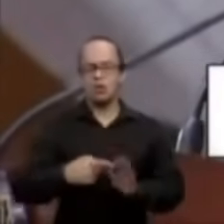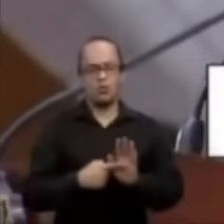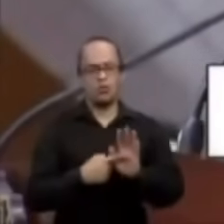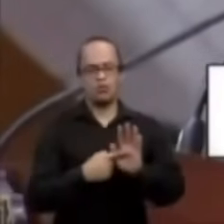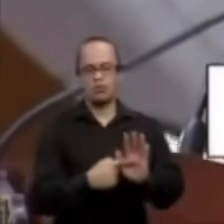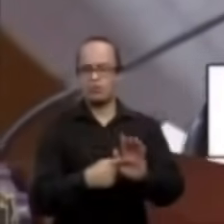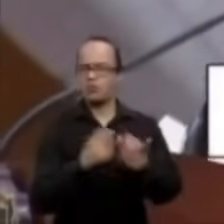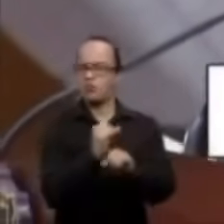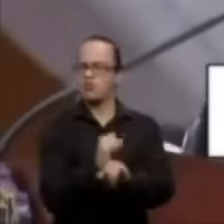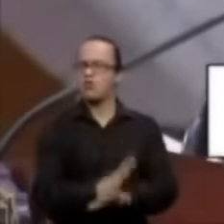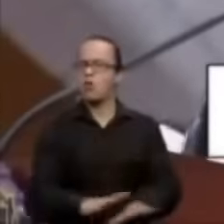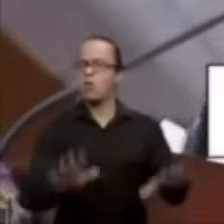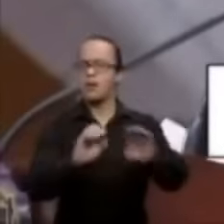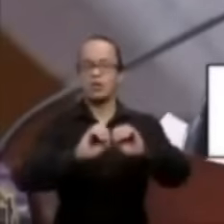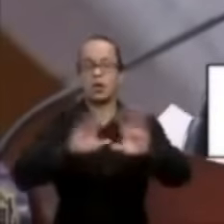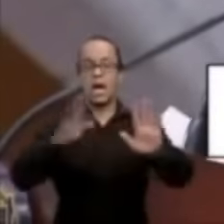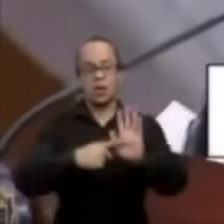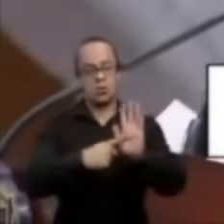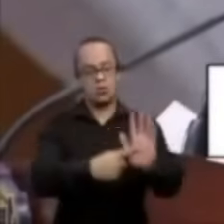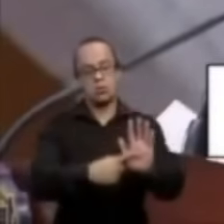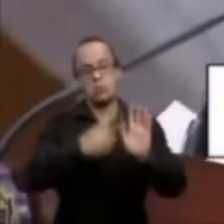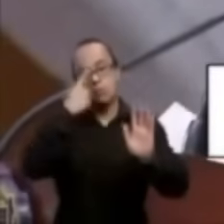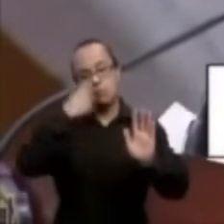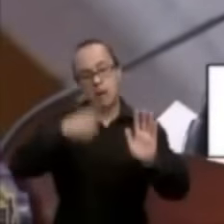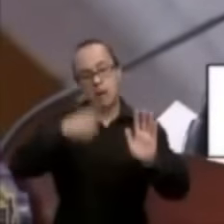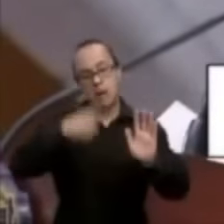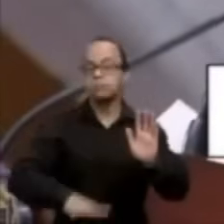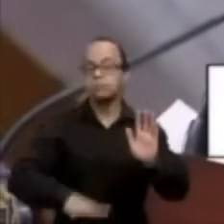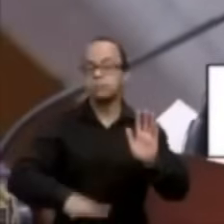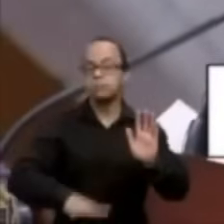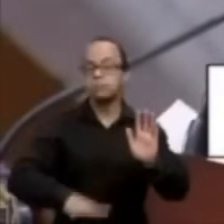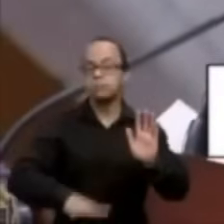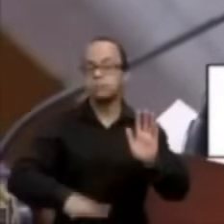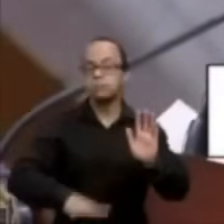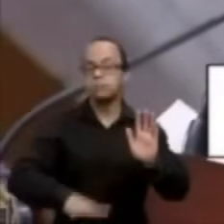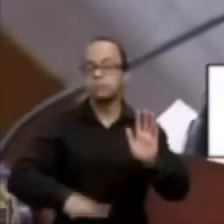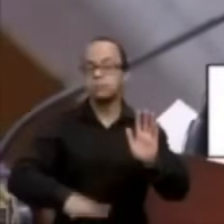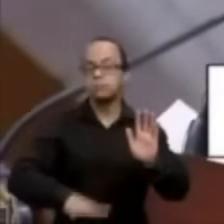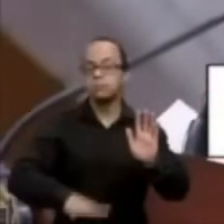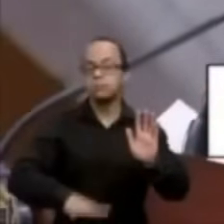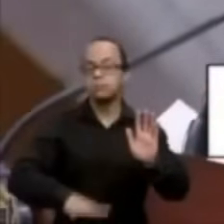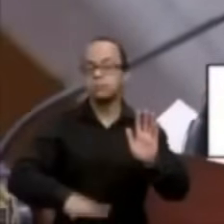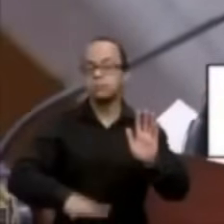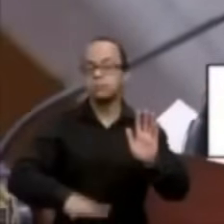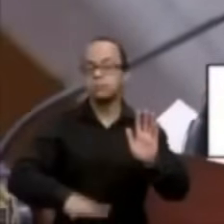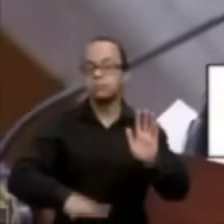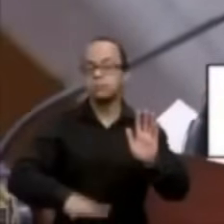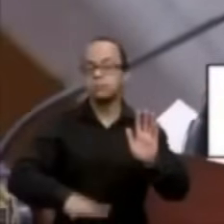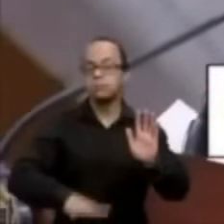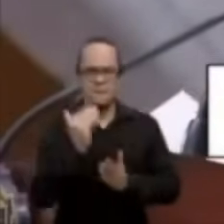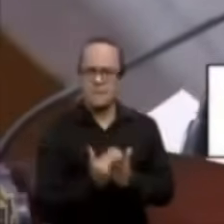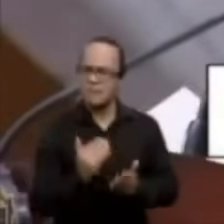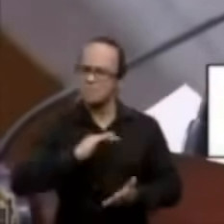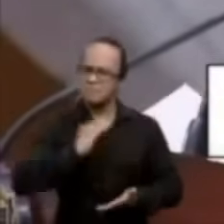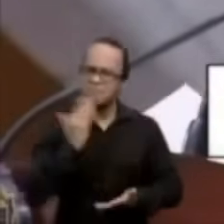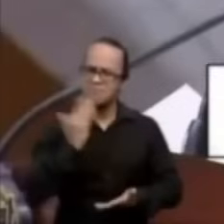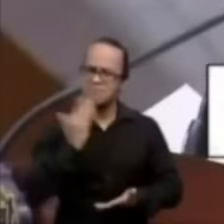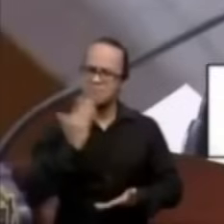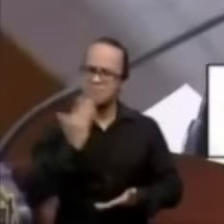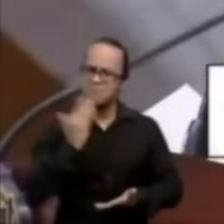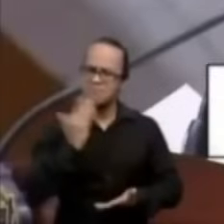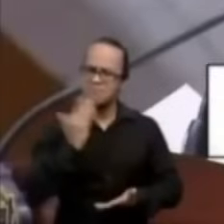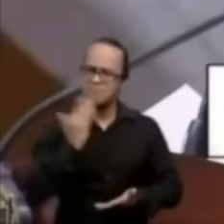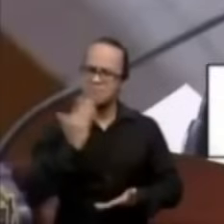reduce significativamente las probabilidades de que ocurran hechos de corrupción. Por eso, pretendo